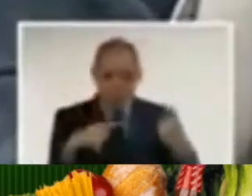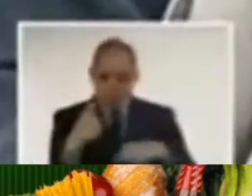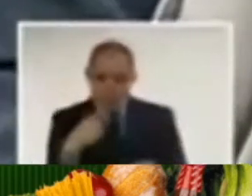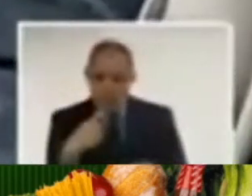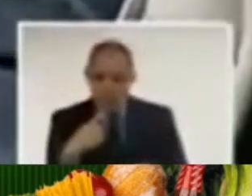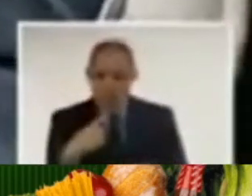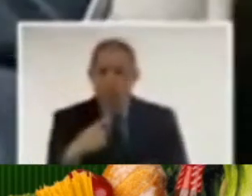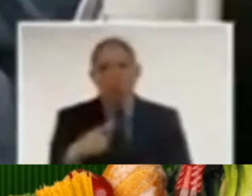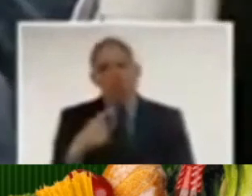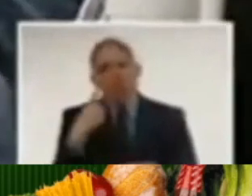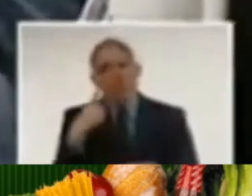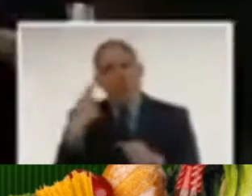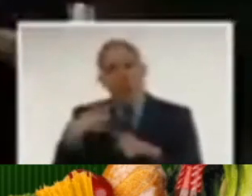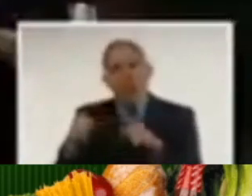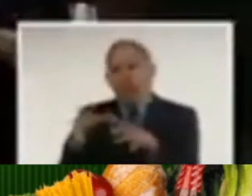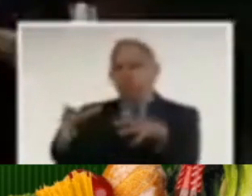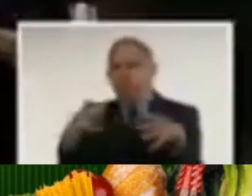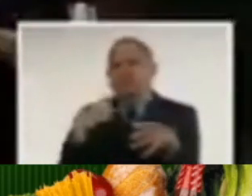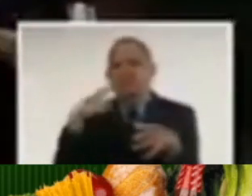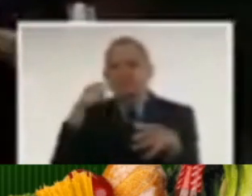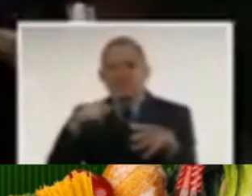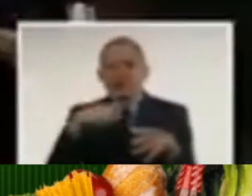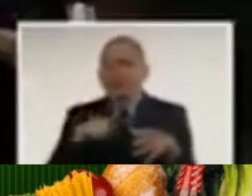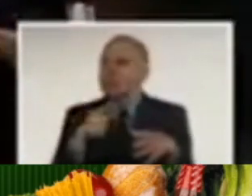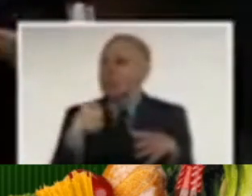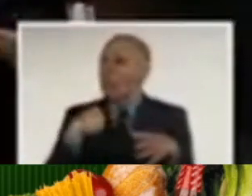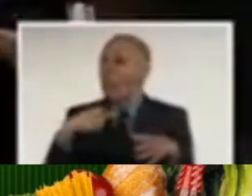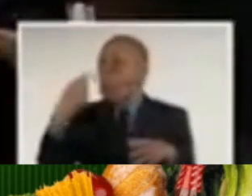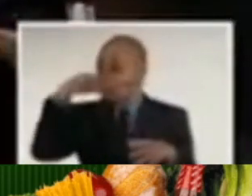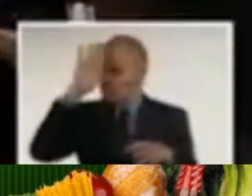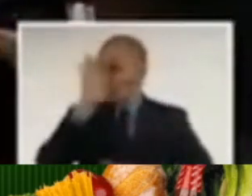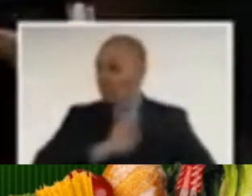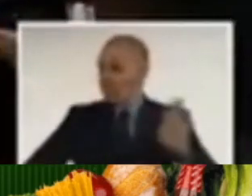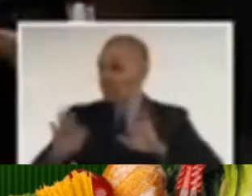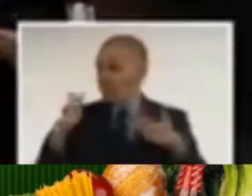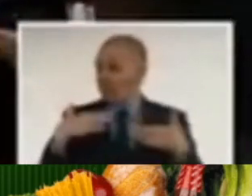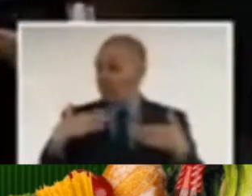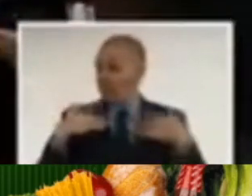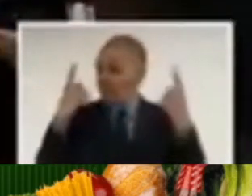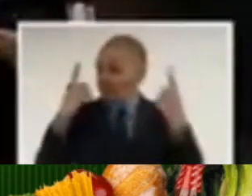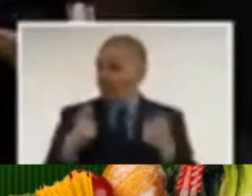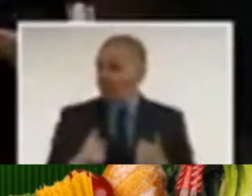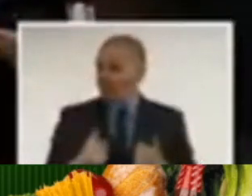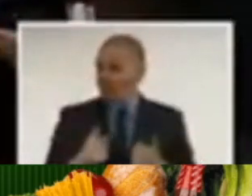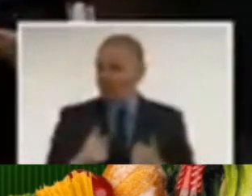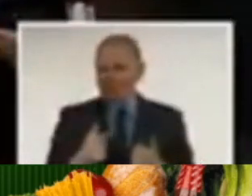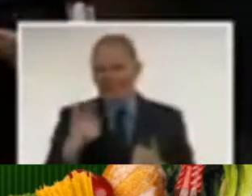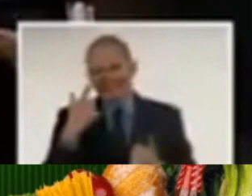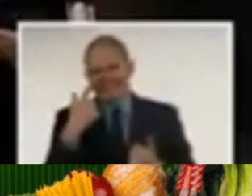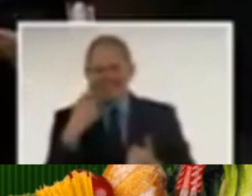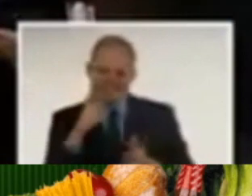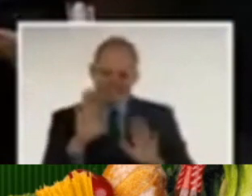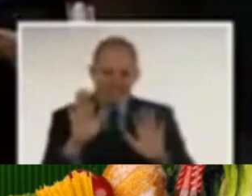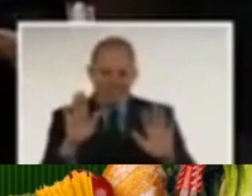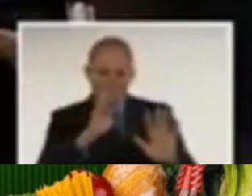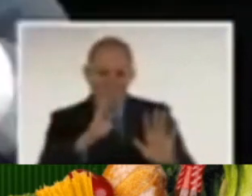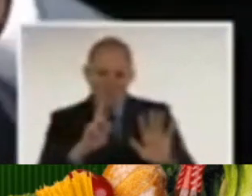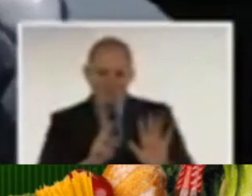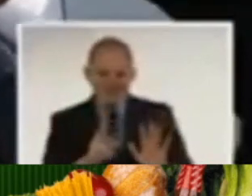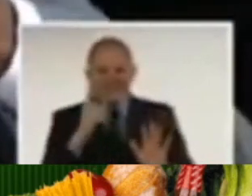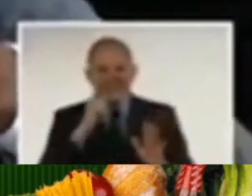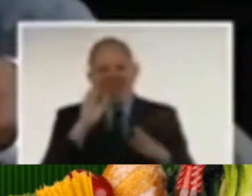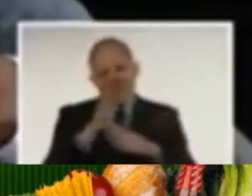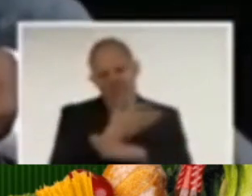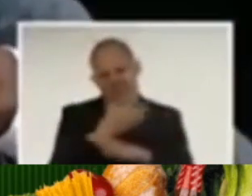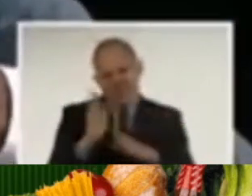para ellos ser cubano y además tiene un concepto Claro que estamos aquí nosotros tres no estamos aquí hay una columna hay una columna vertebral de Patriotismo